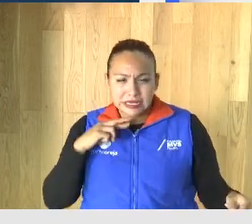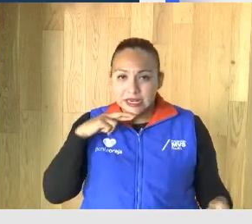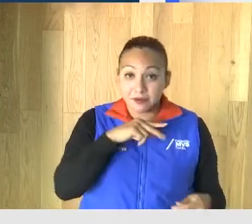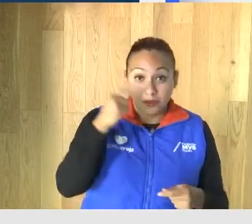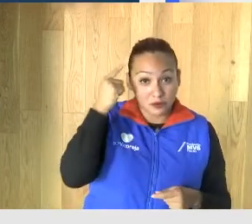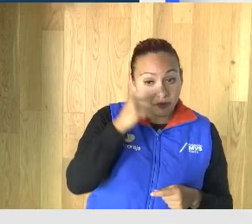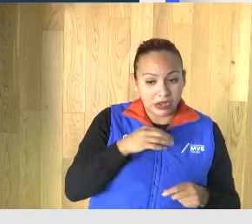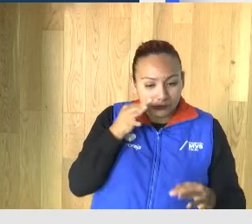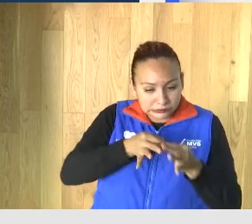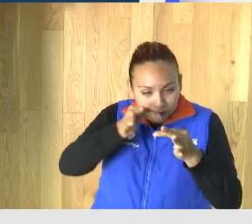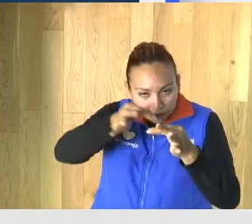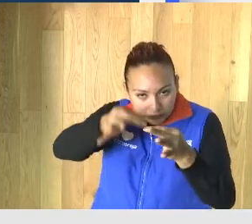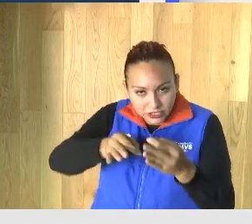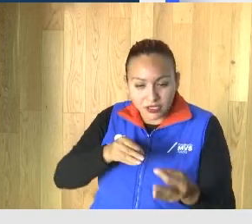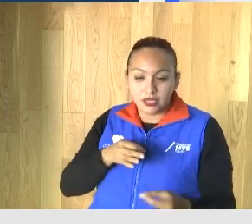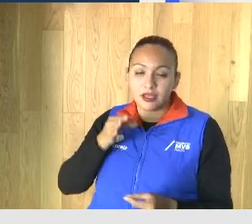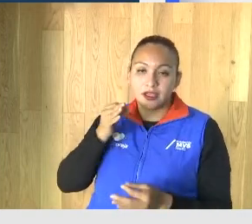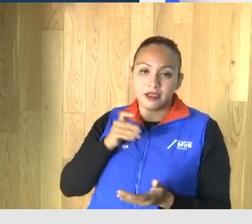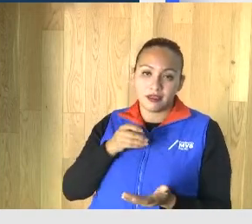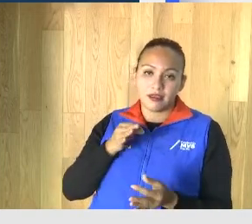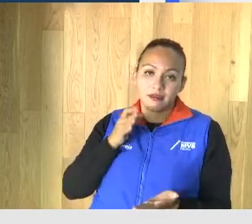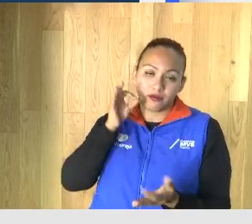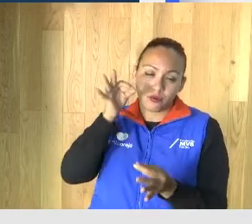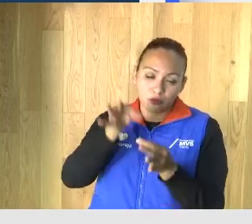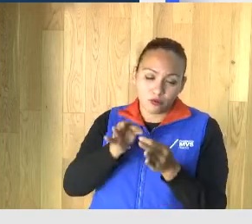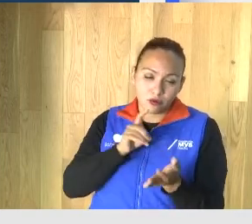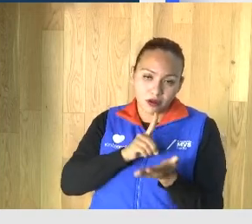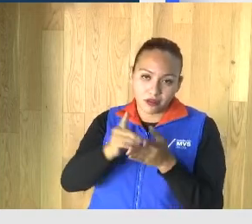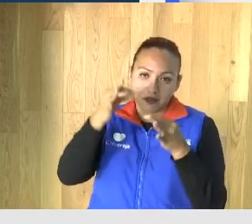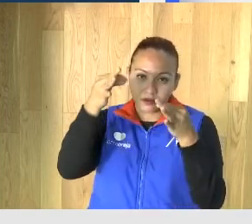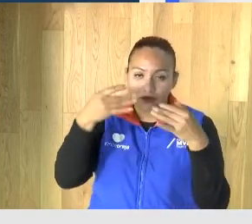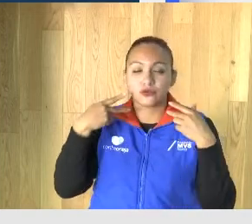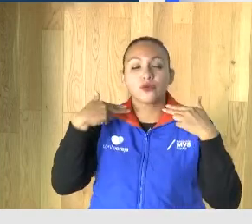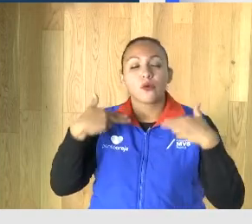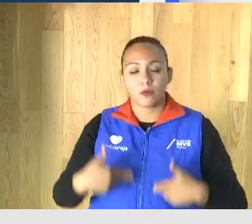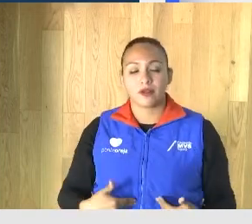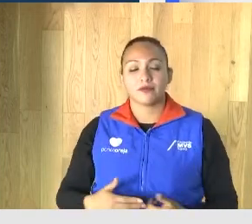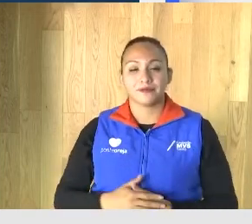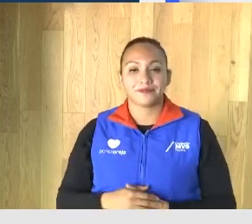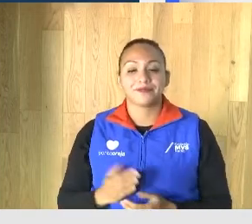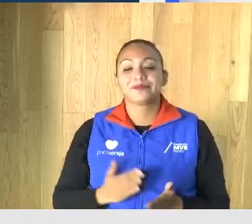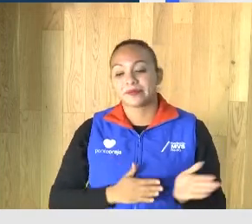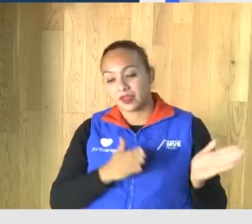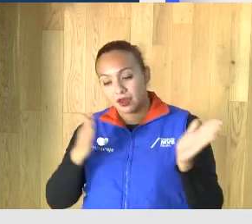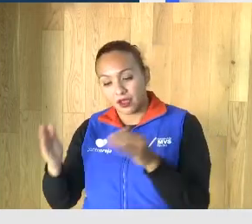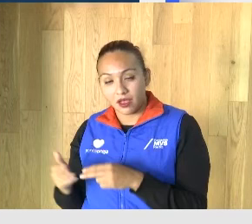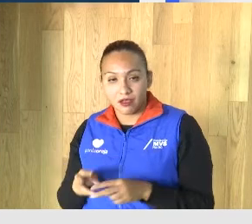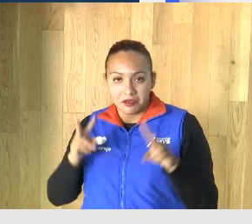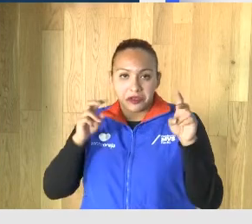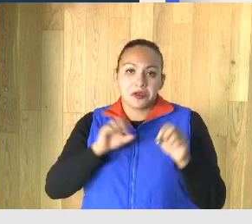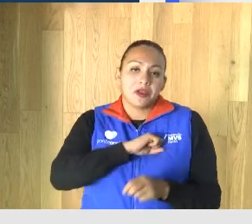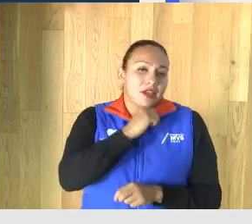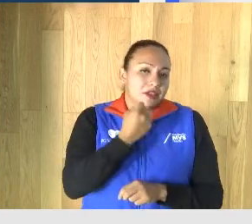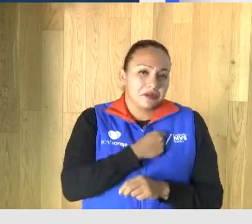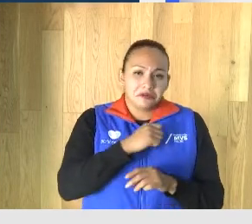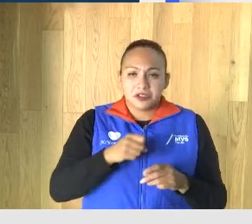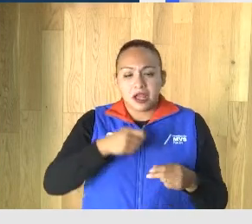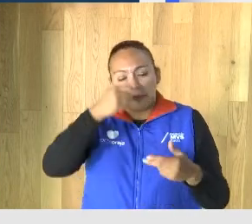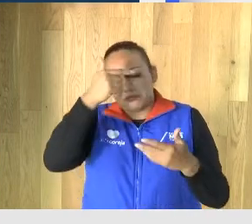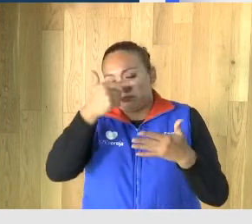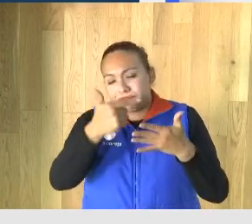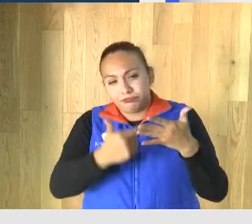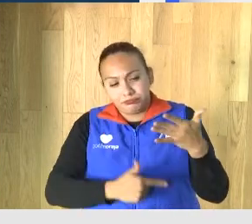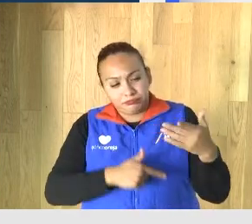todos, ¿no? Así que bueno, esto, el tema de salud, ¿no? Hemos hablado de todo lo que tiene que ver